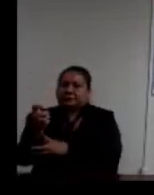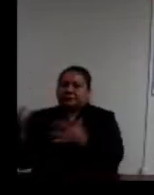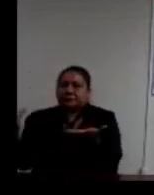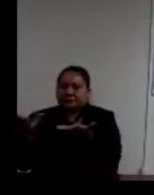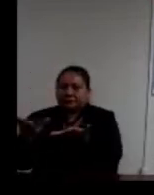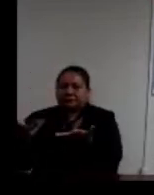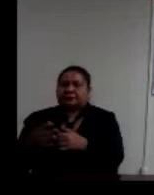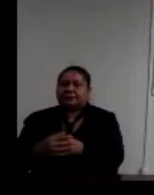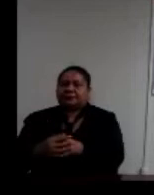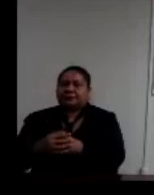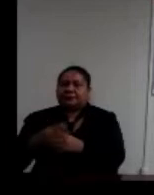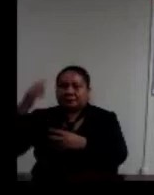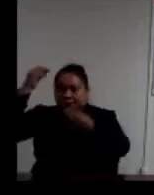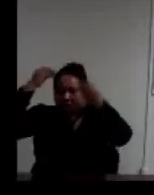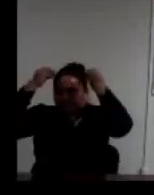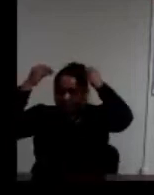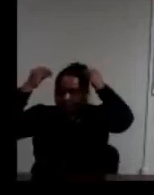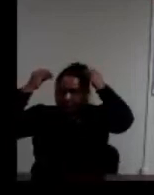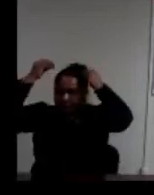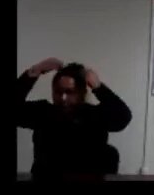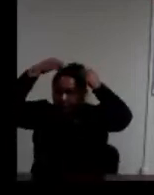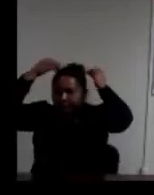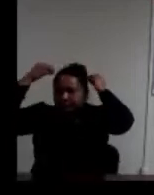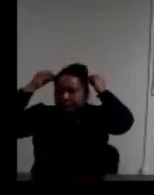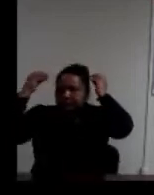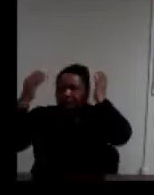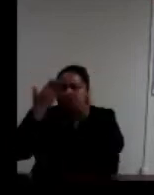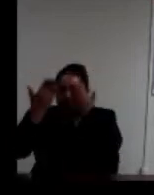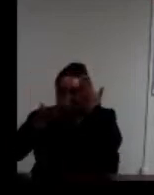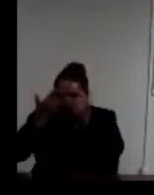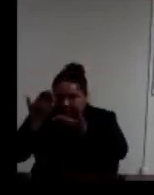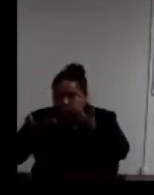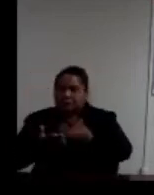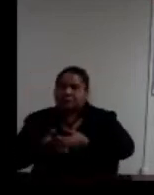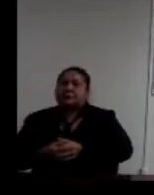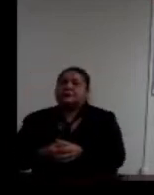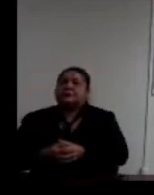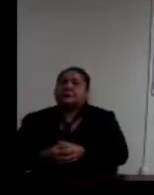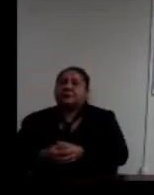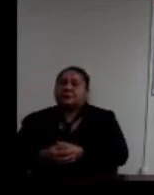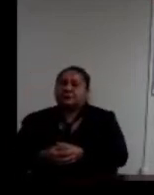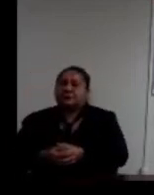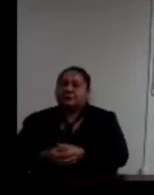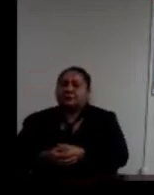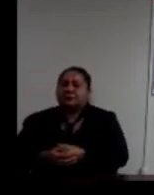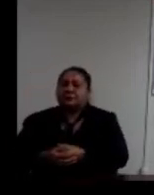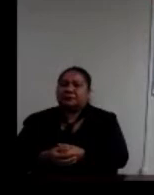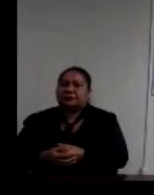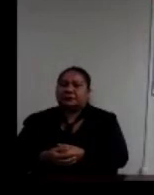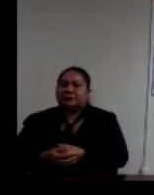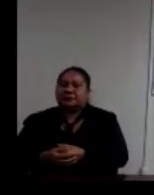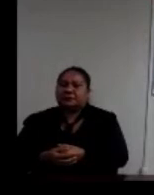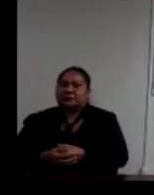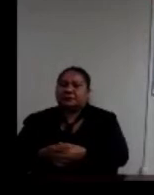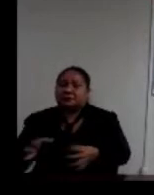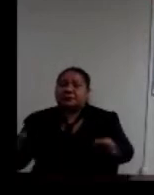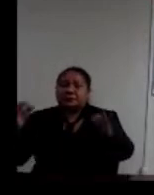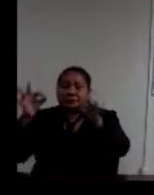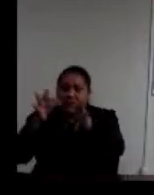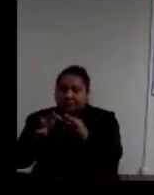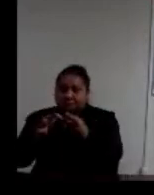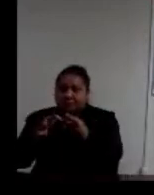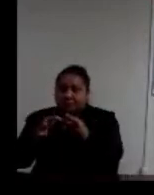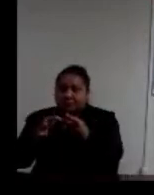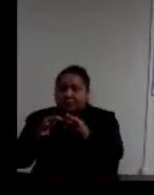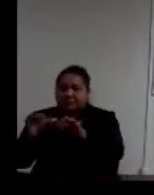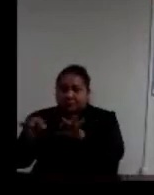un electroencefalograma. El electroencefalograma es digamos, una de las más importantes herramientas